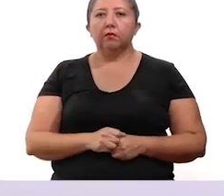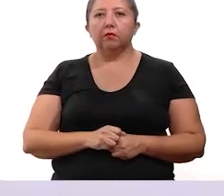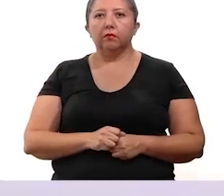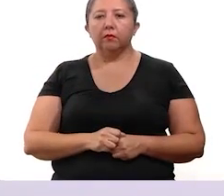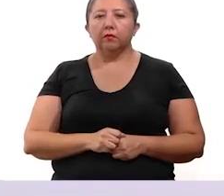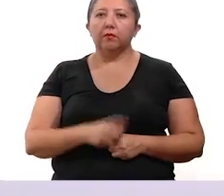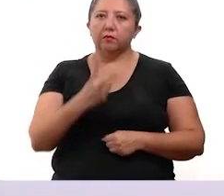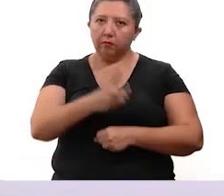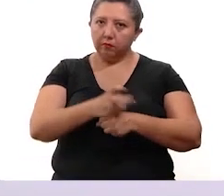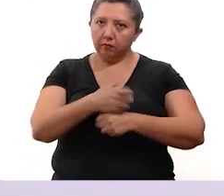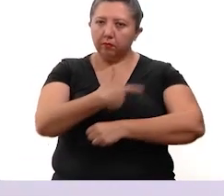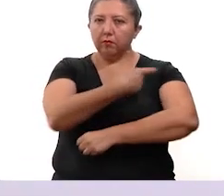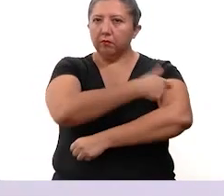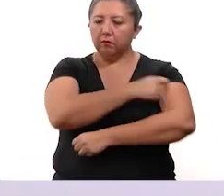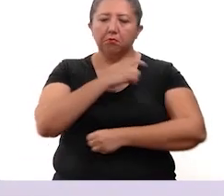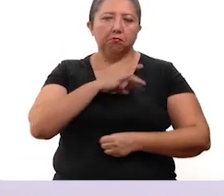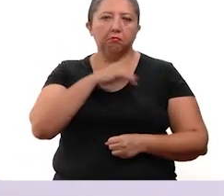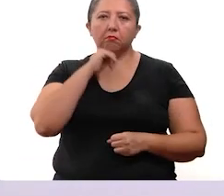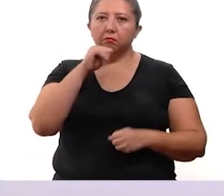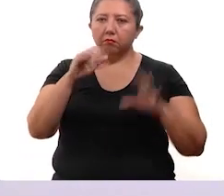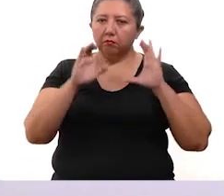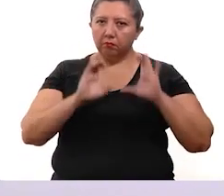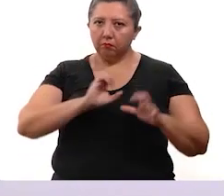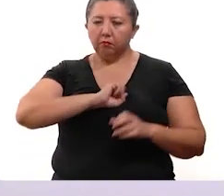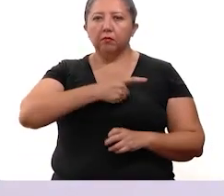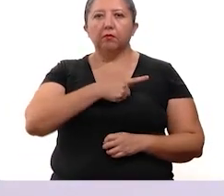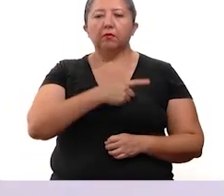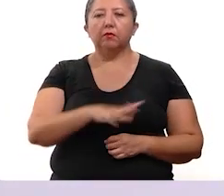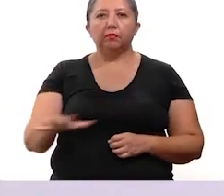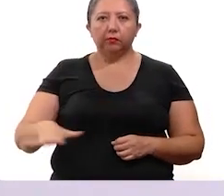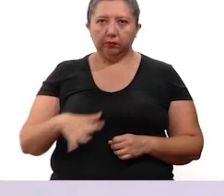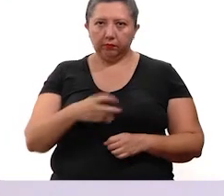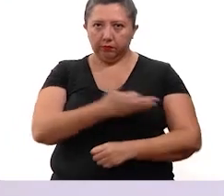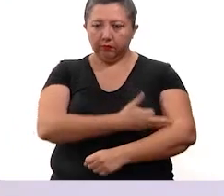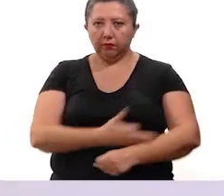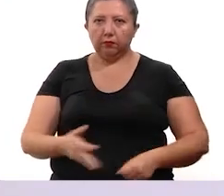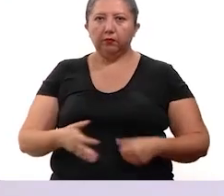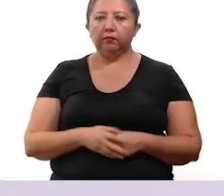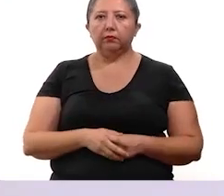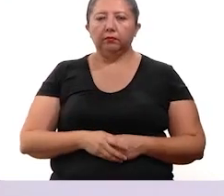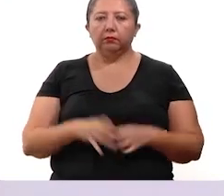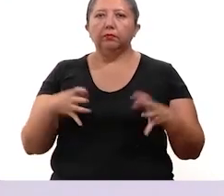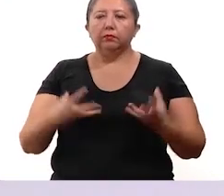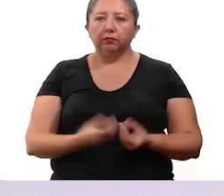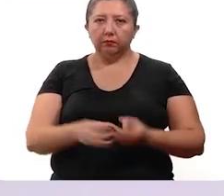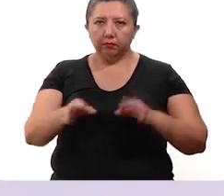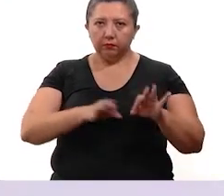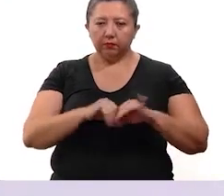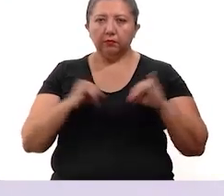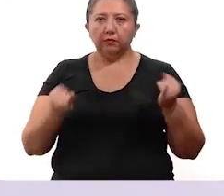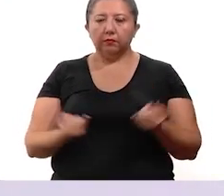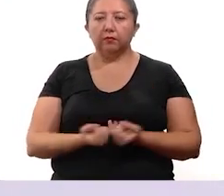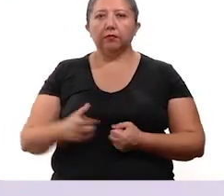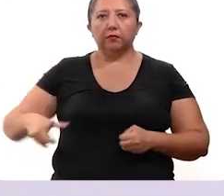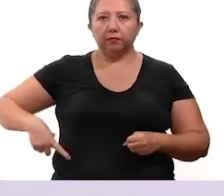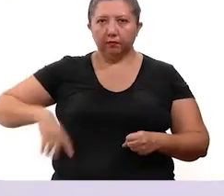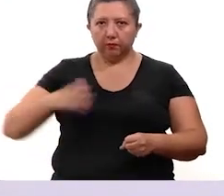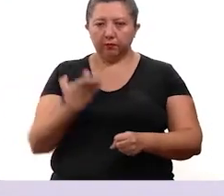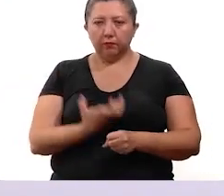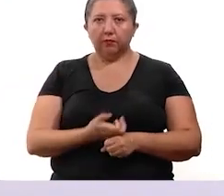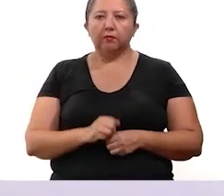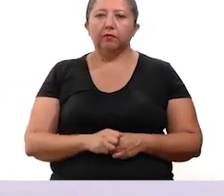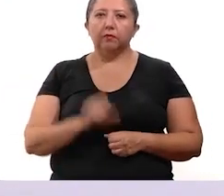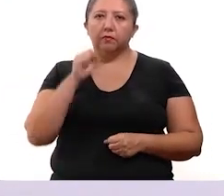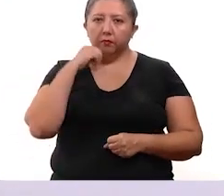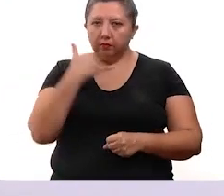Bienestar. Los invitamos a vacunarse sin temor para proteger nuestra salud y la de nuestras familias. Estamos trabajando de manera conjunta el Gobierno del